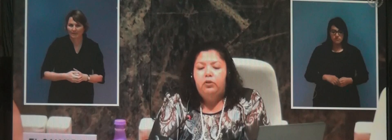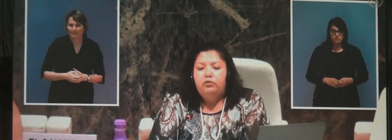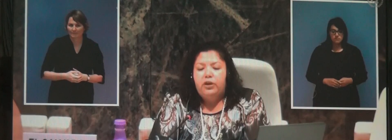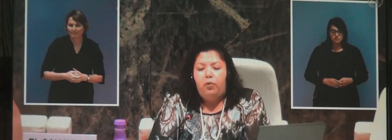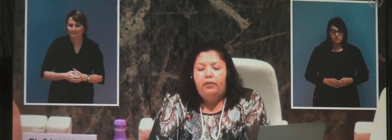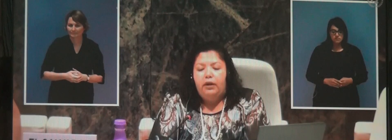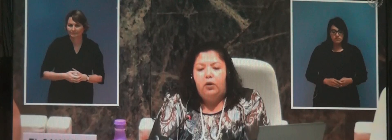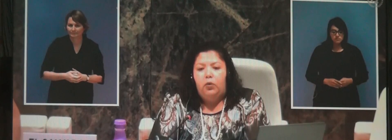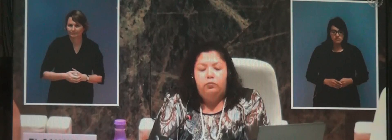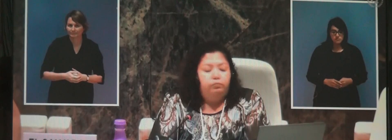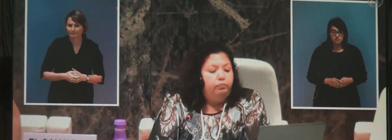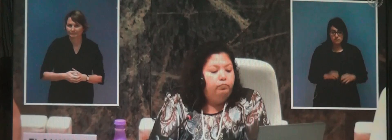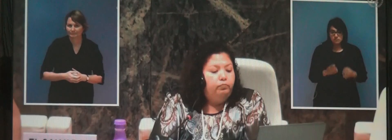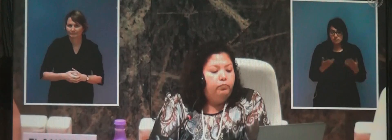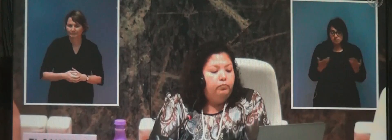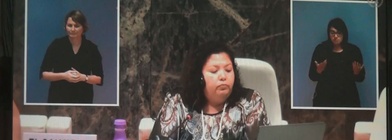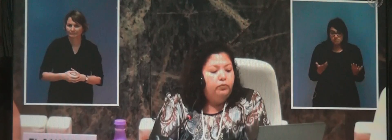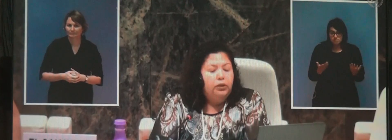no se cuenta